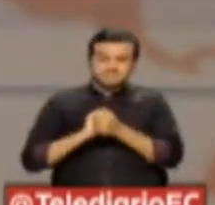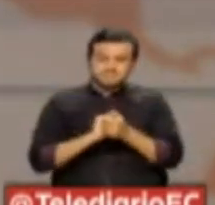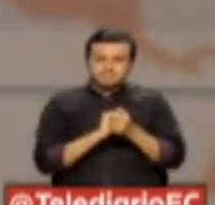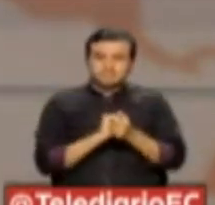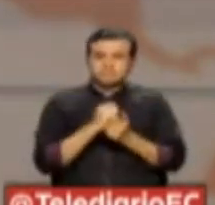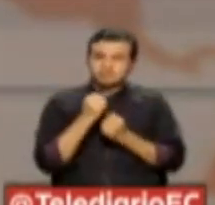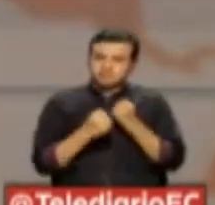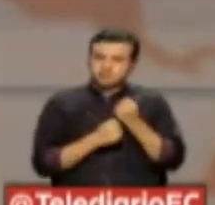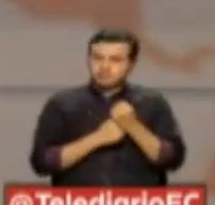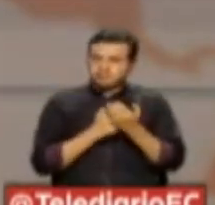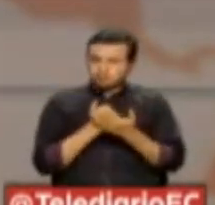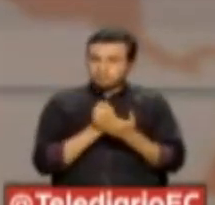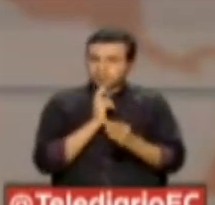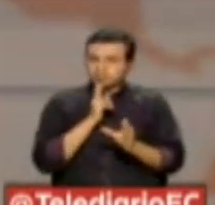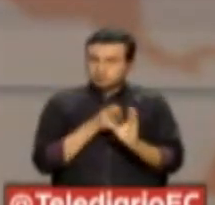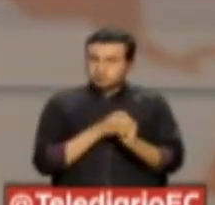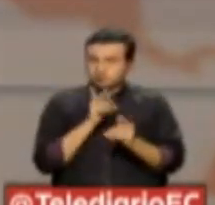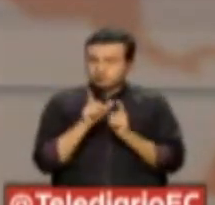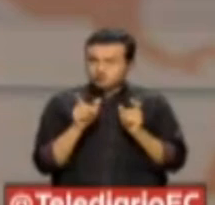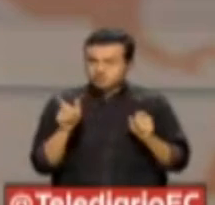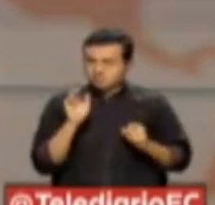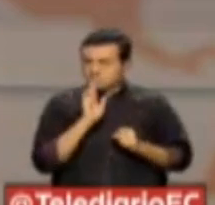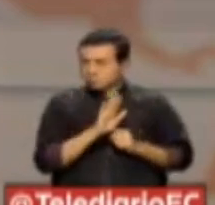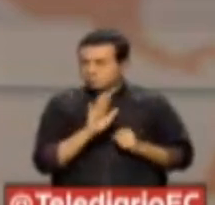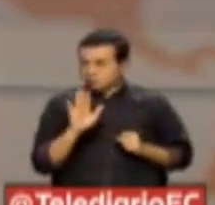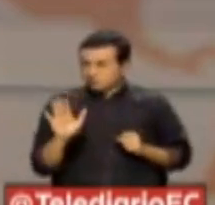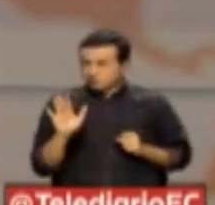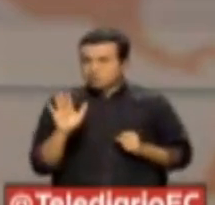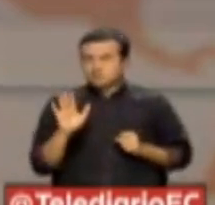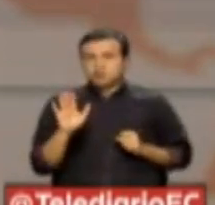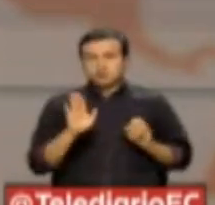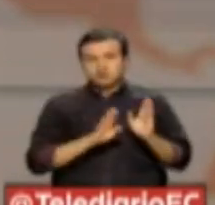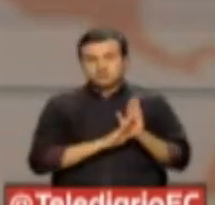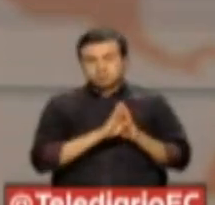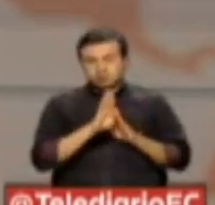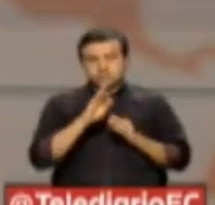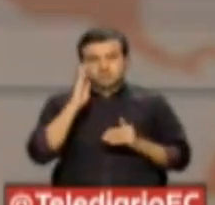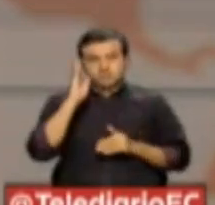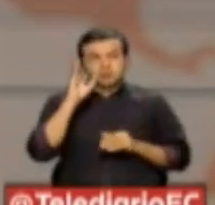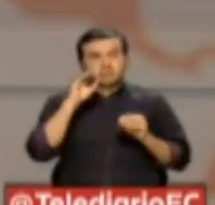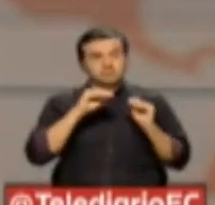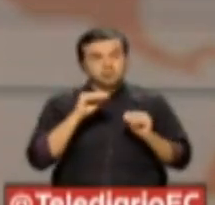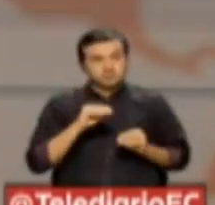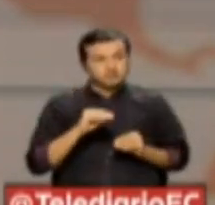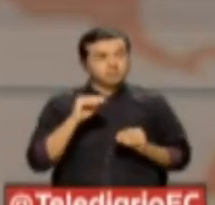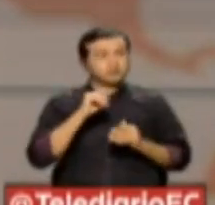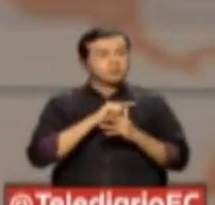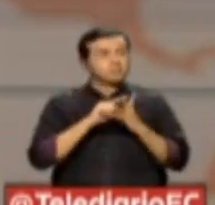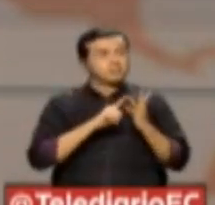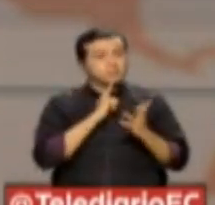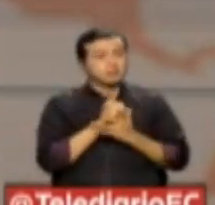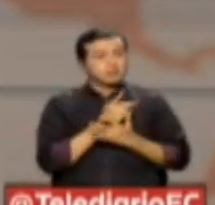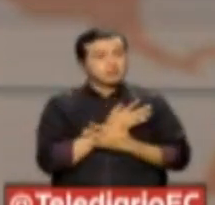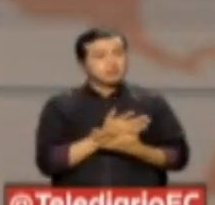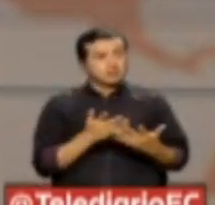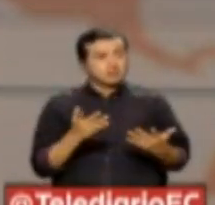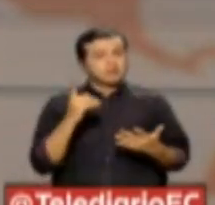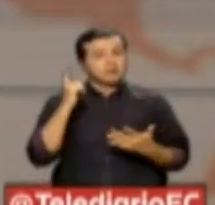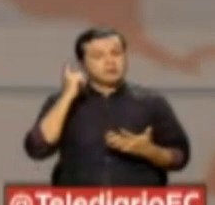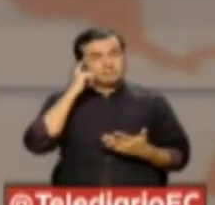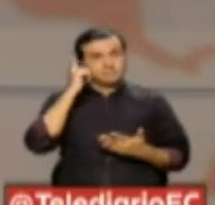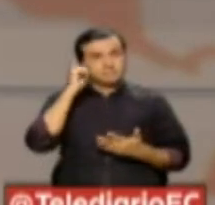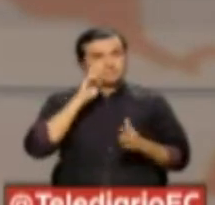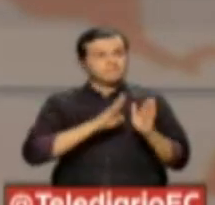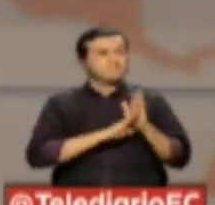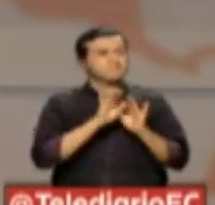posibilita la participación de la ciudadanía en la construcción de la política pública y de esas alternativas es lo que debería ser